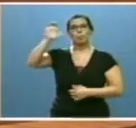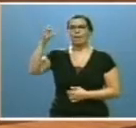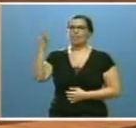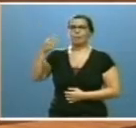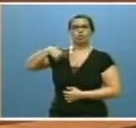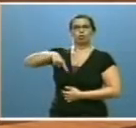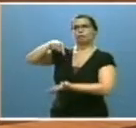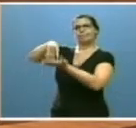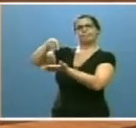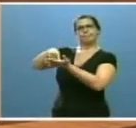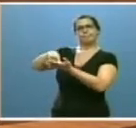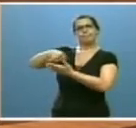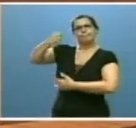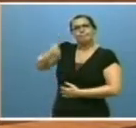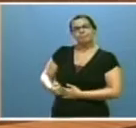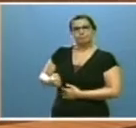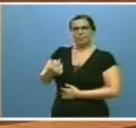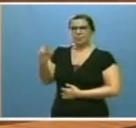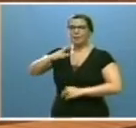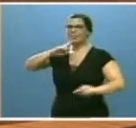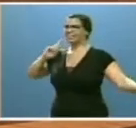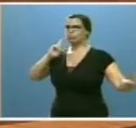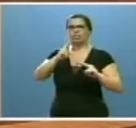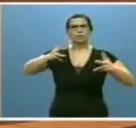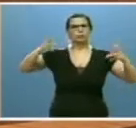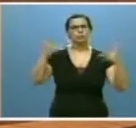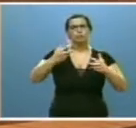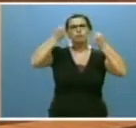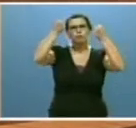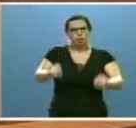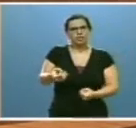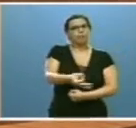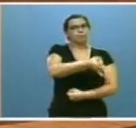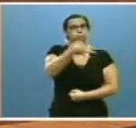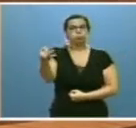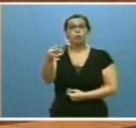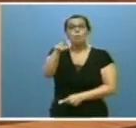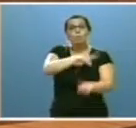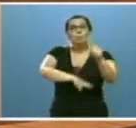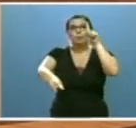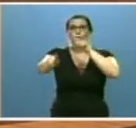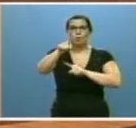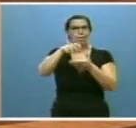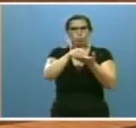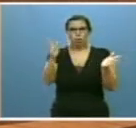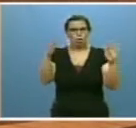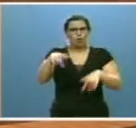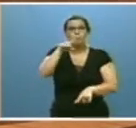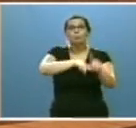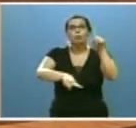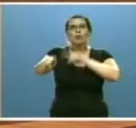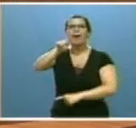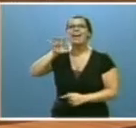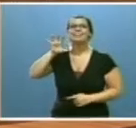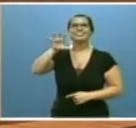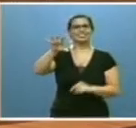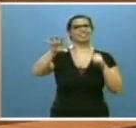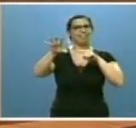necesidad de que se den respuestas urgentes poderosas y eficaces a un problema que es sin duda un problema de estado